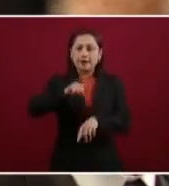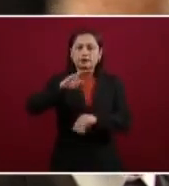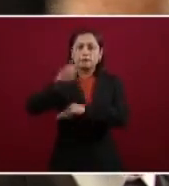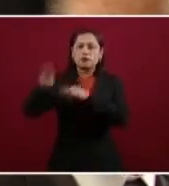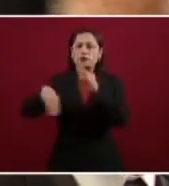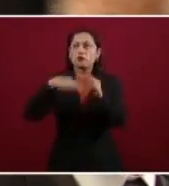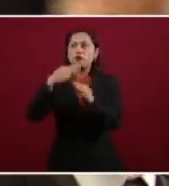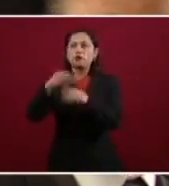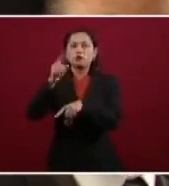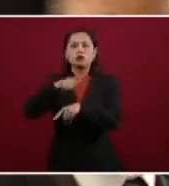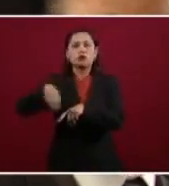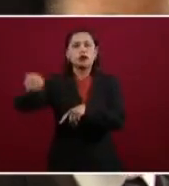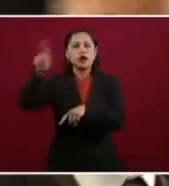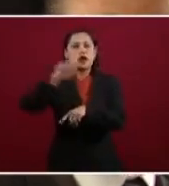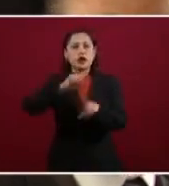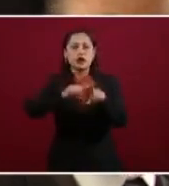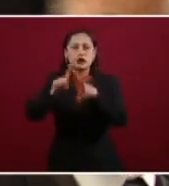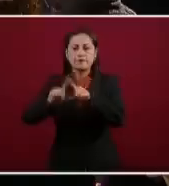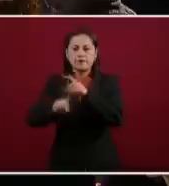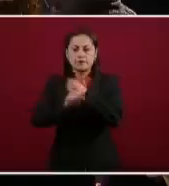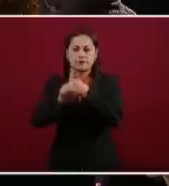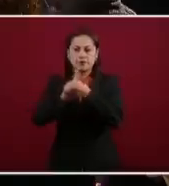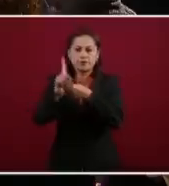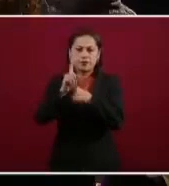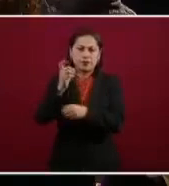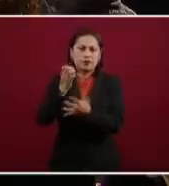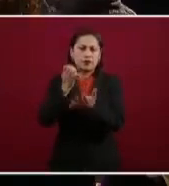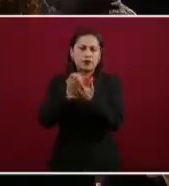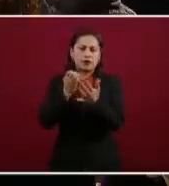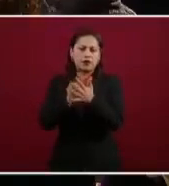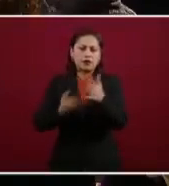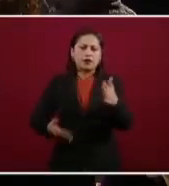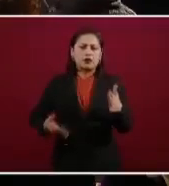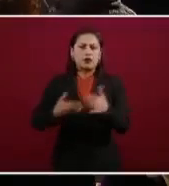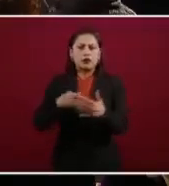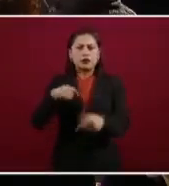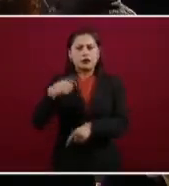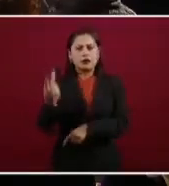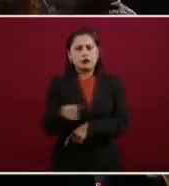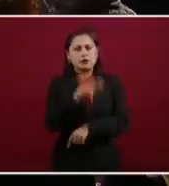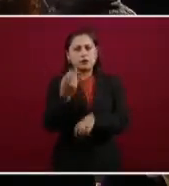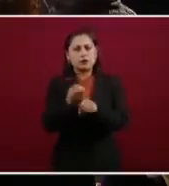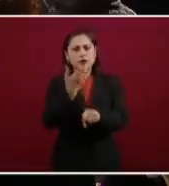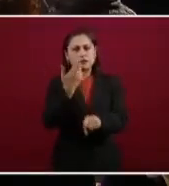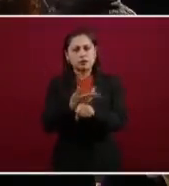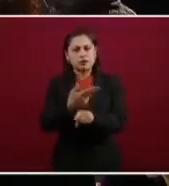franco estancamiento la pregunta directa la secretaria aprovechando que está aquí